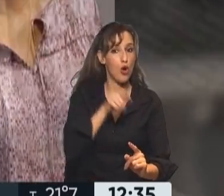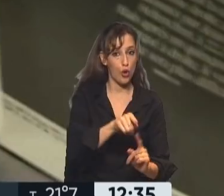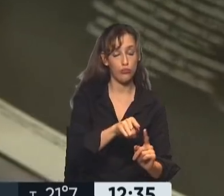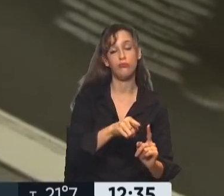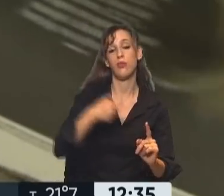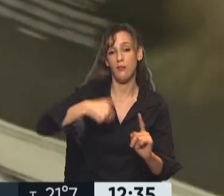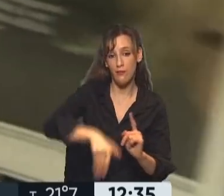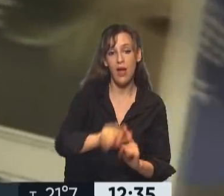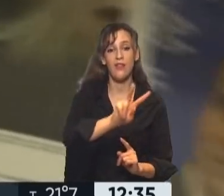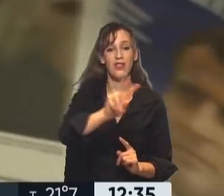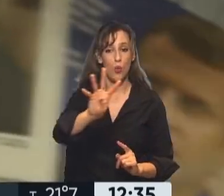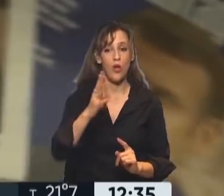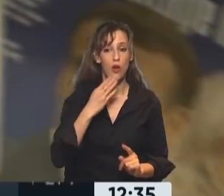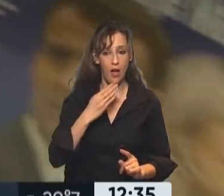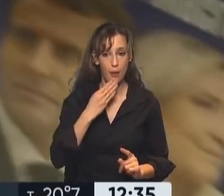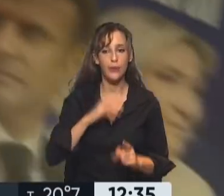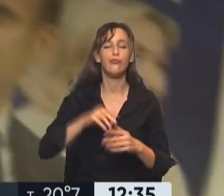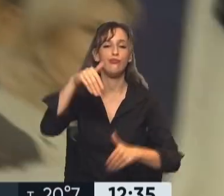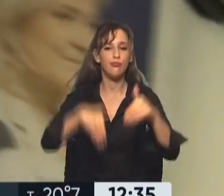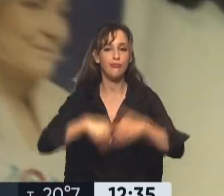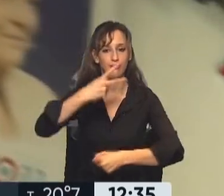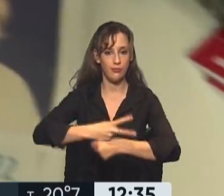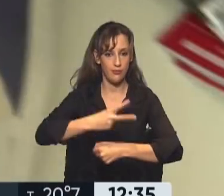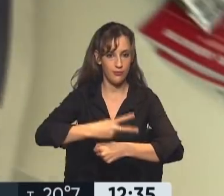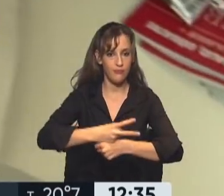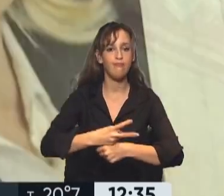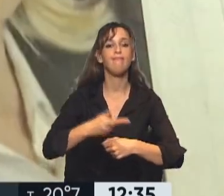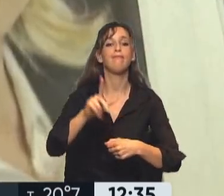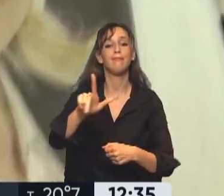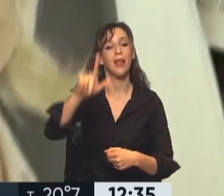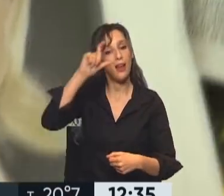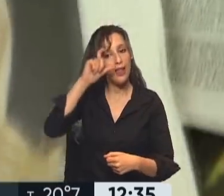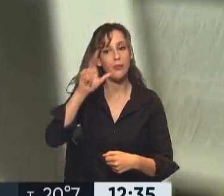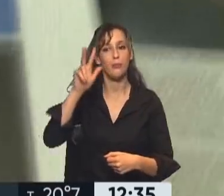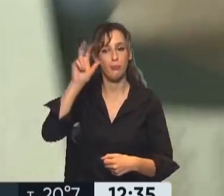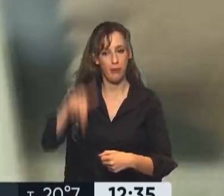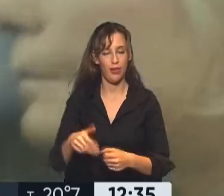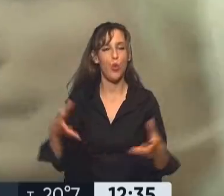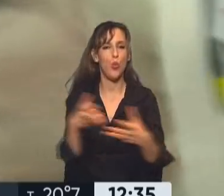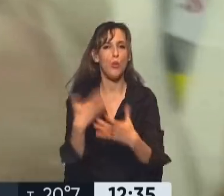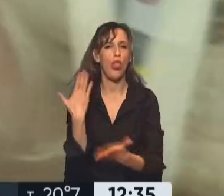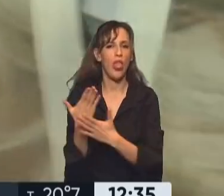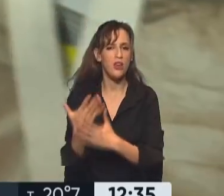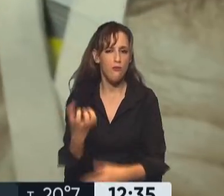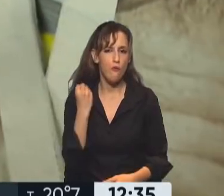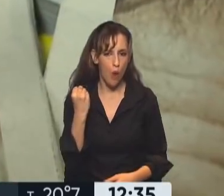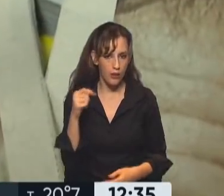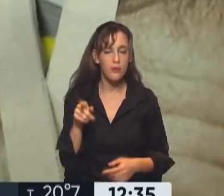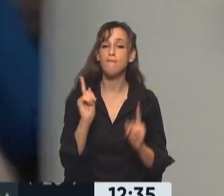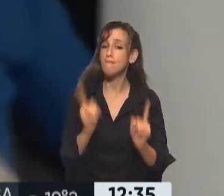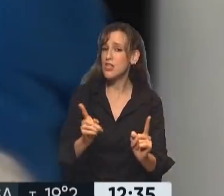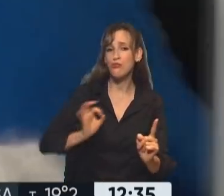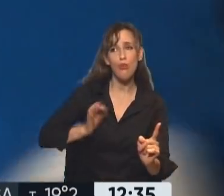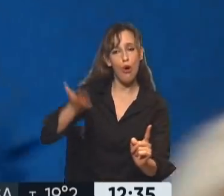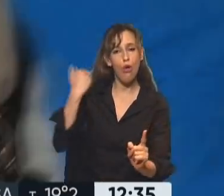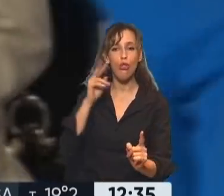próximo 24 de abril en segunda vuelta a la candidata del partido de extrema derecha Agrupación Nacional, Marine Le Pen, tal como ocurrió en